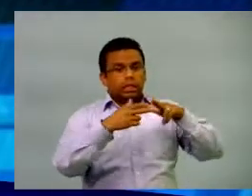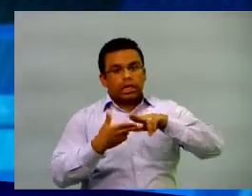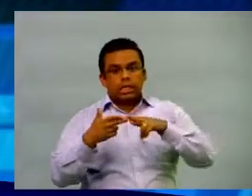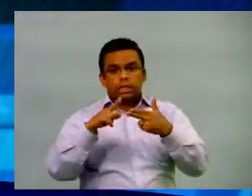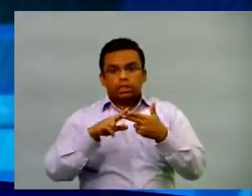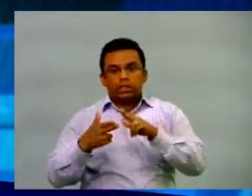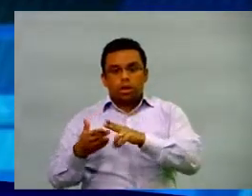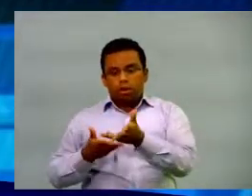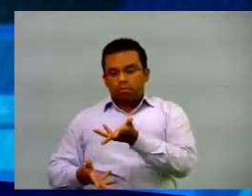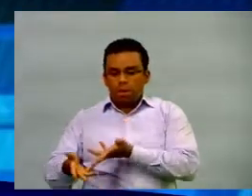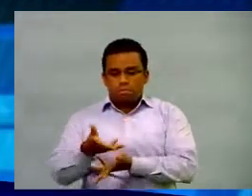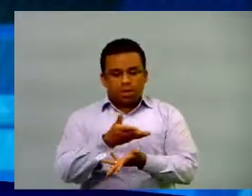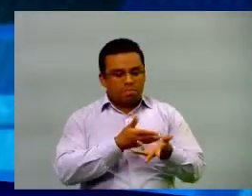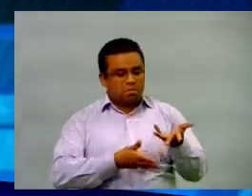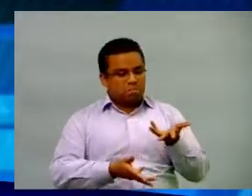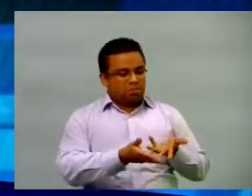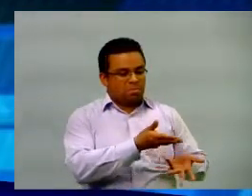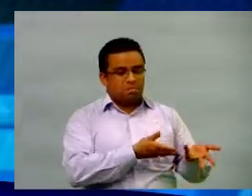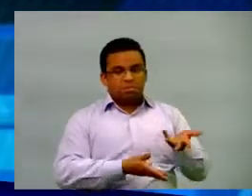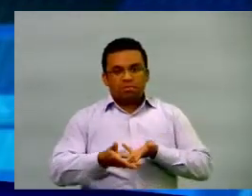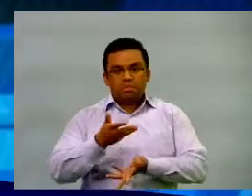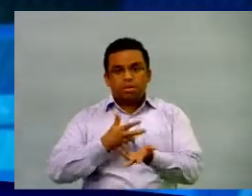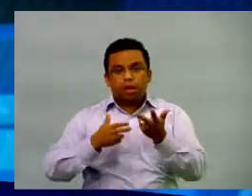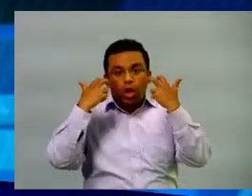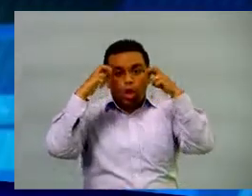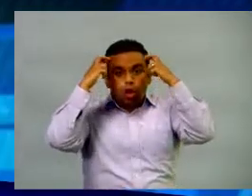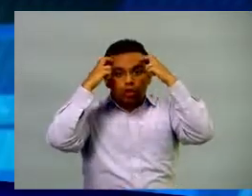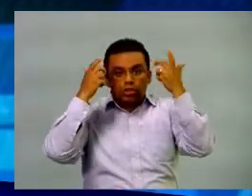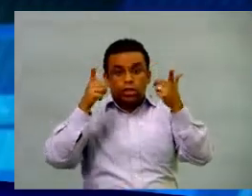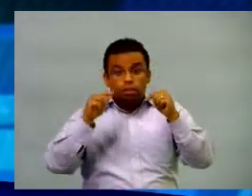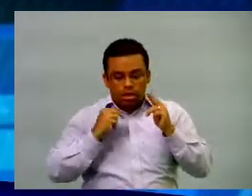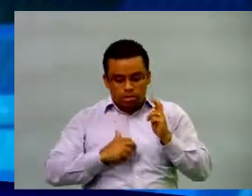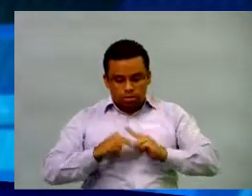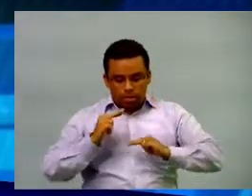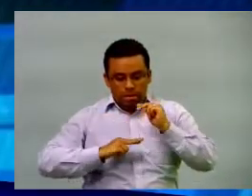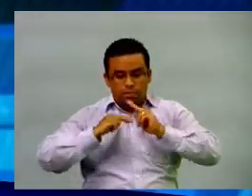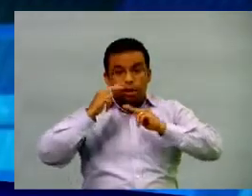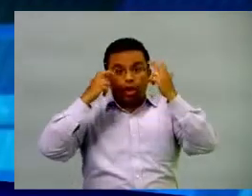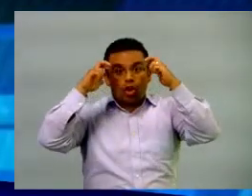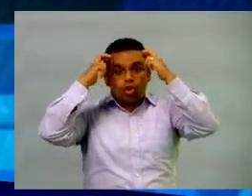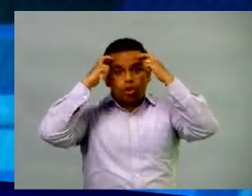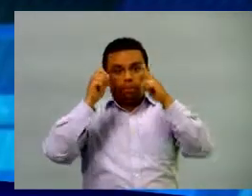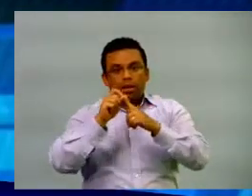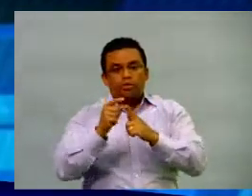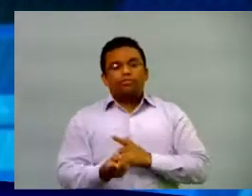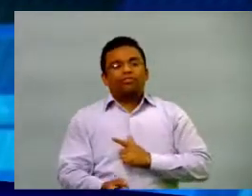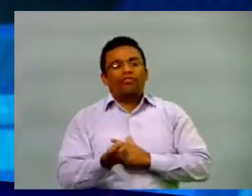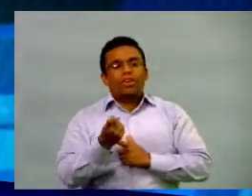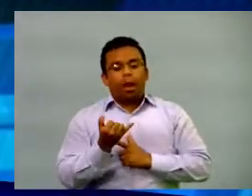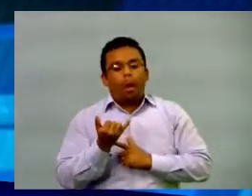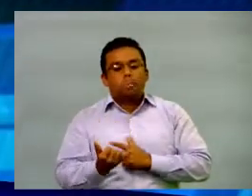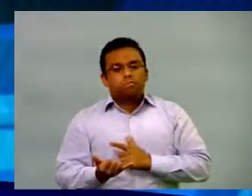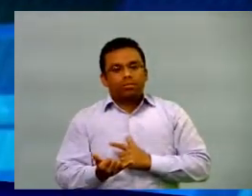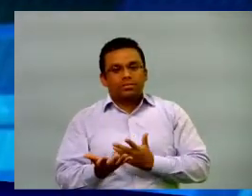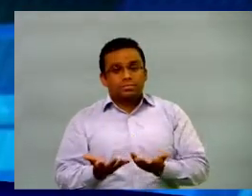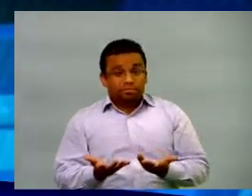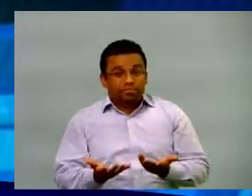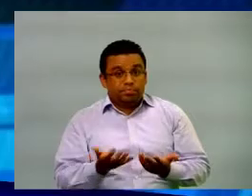comparte conocimiento y se construye conocimiento, pero también necesitamos de las conexiones físicas,